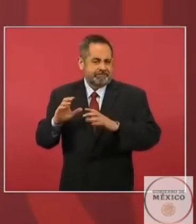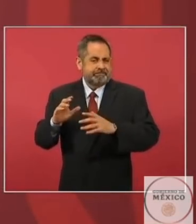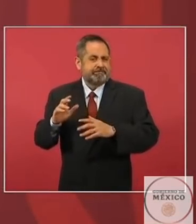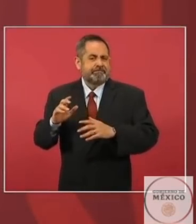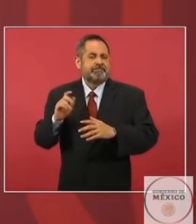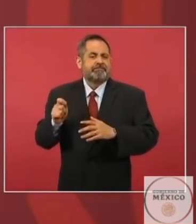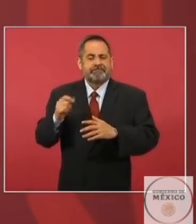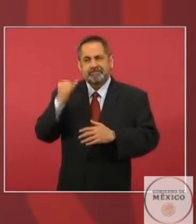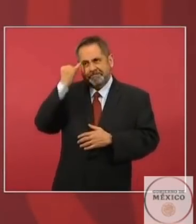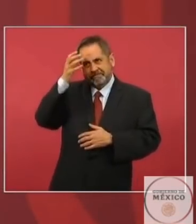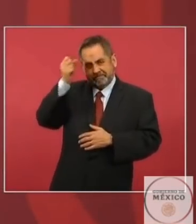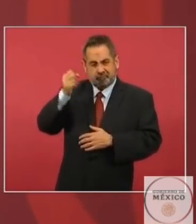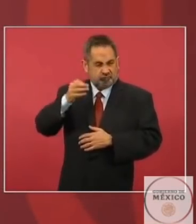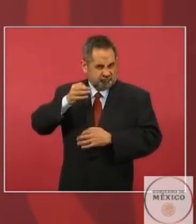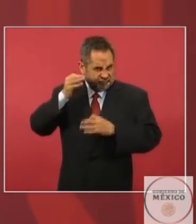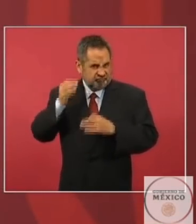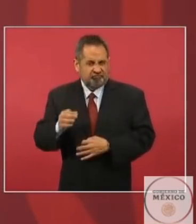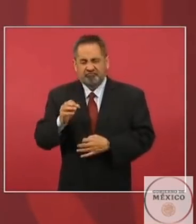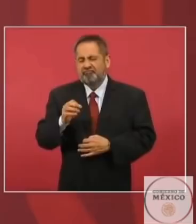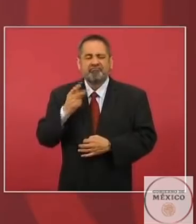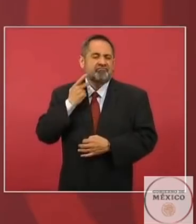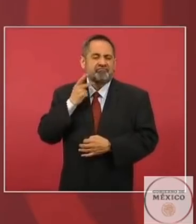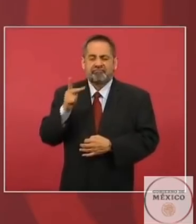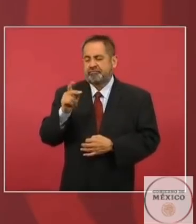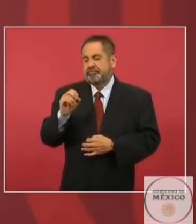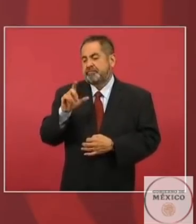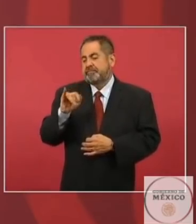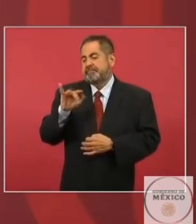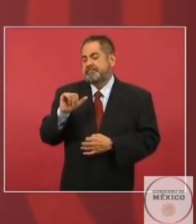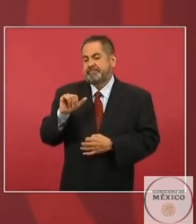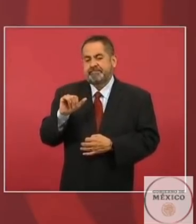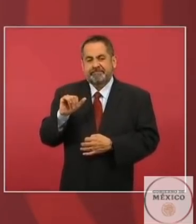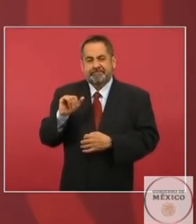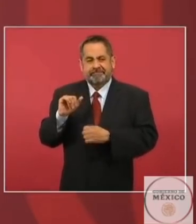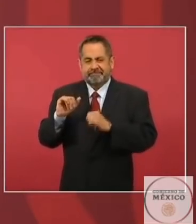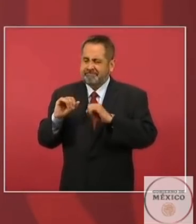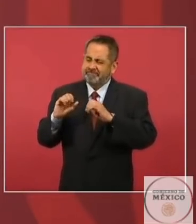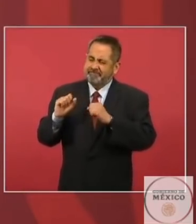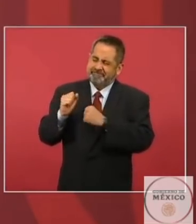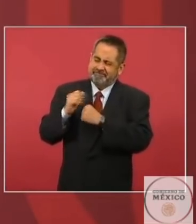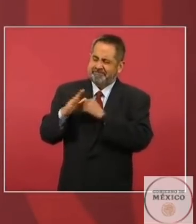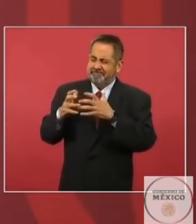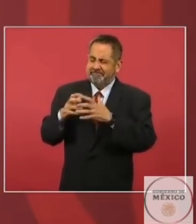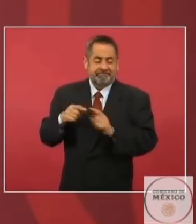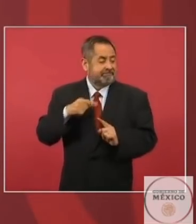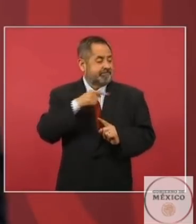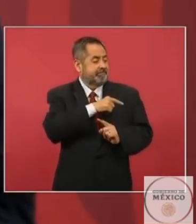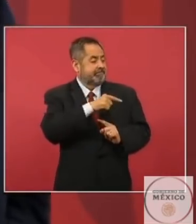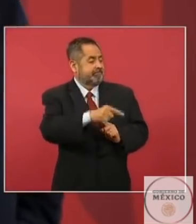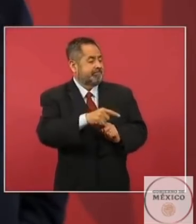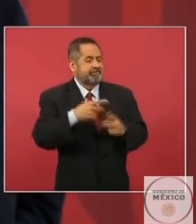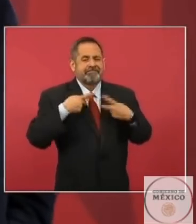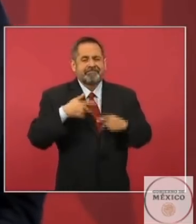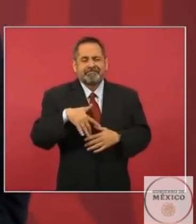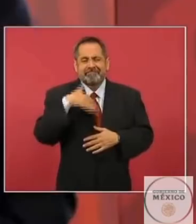la auténtica política es tan limpia que ni los más sucios políticos